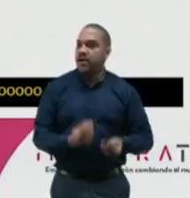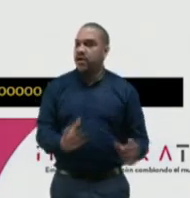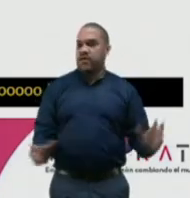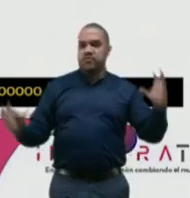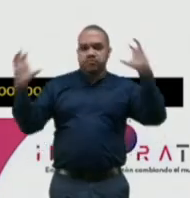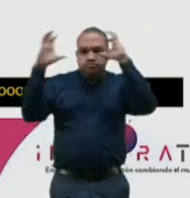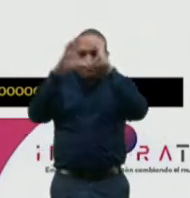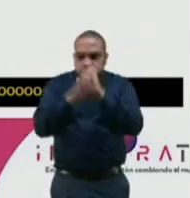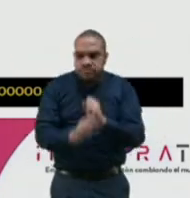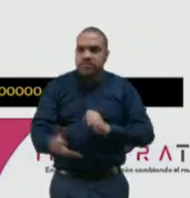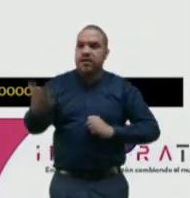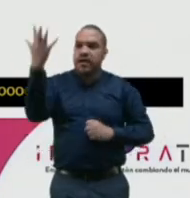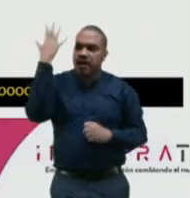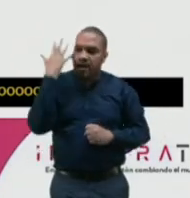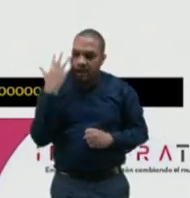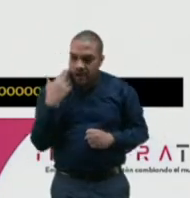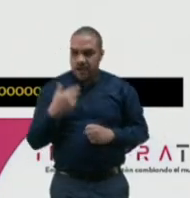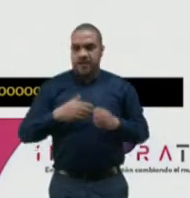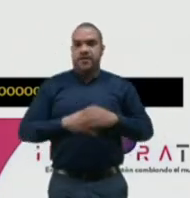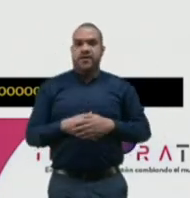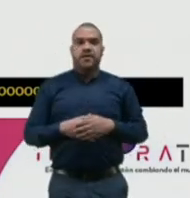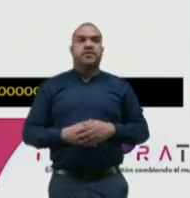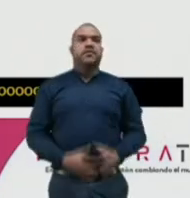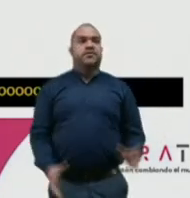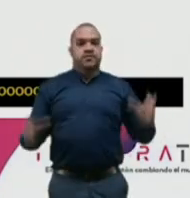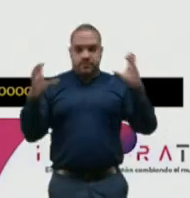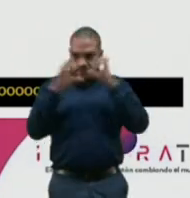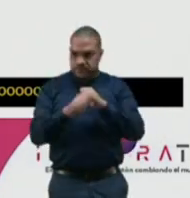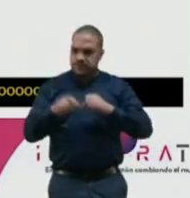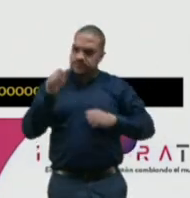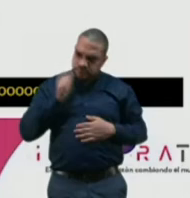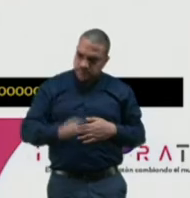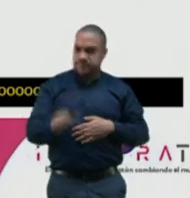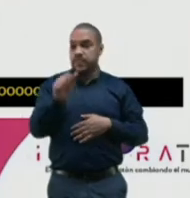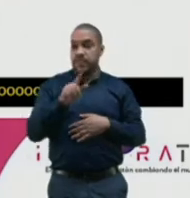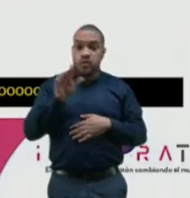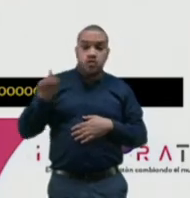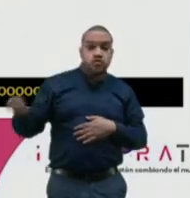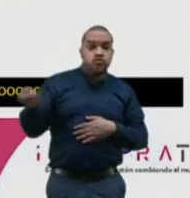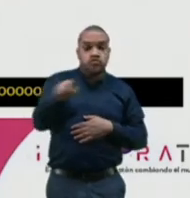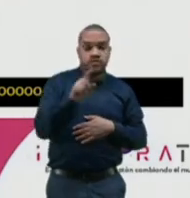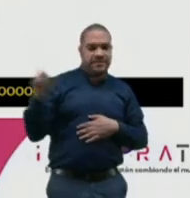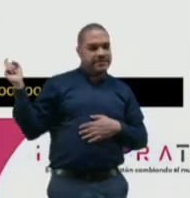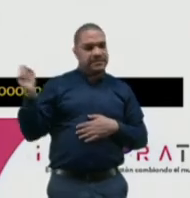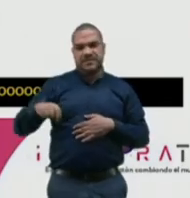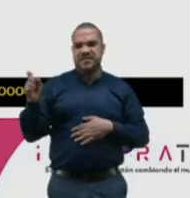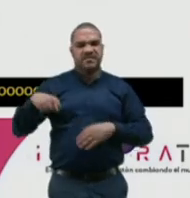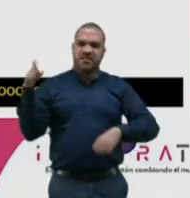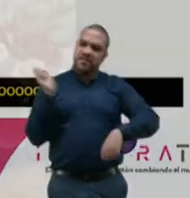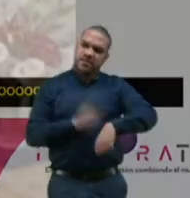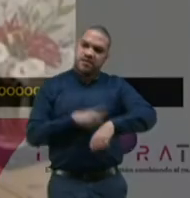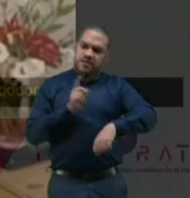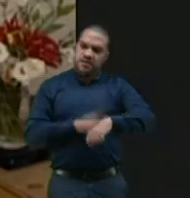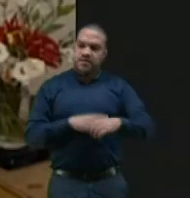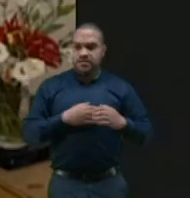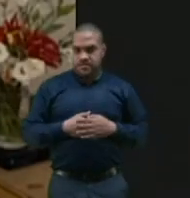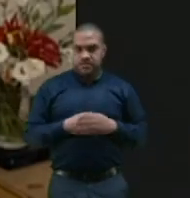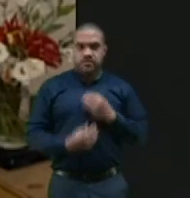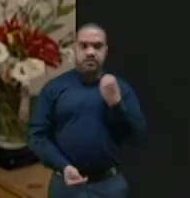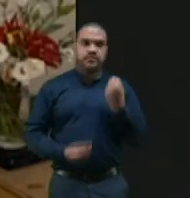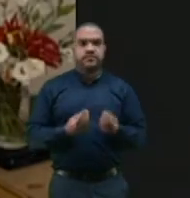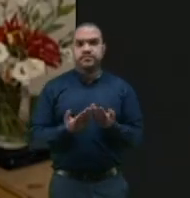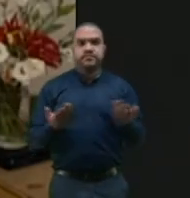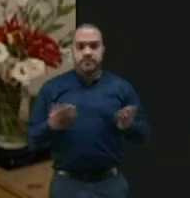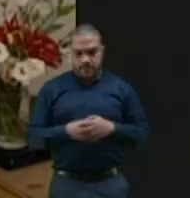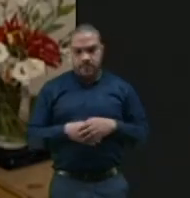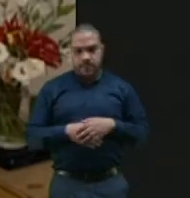ustedes y únicamente hay arena. Sigue habiendo únicamente arena. Lo que ustedes necesitan en este periodo de tiempo es mantenerse en su